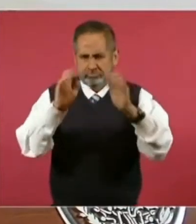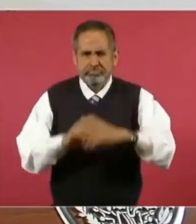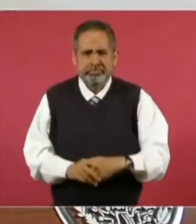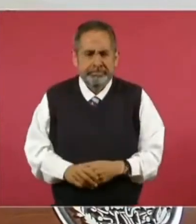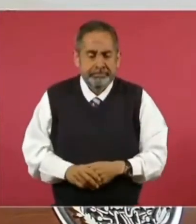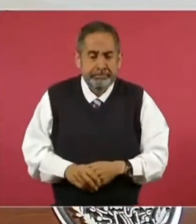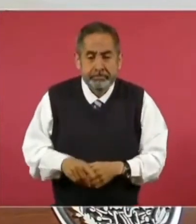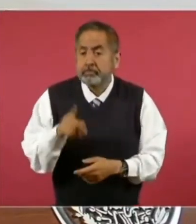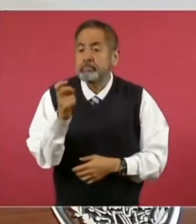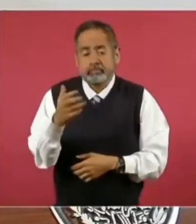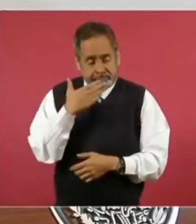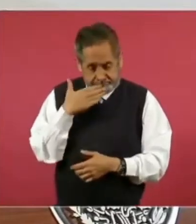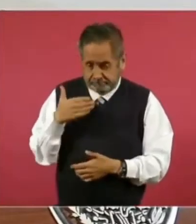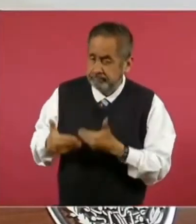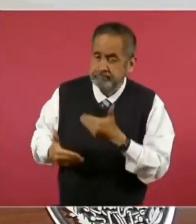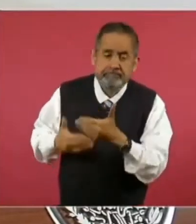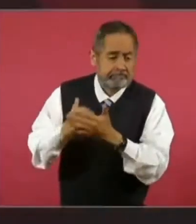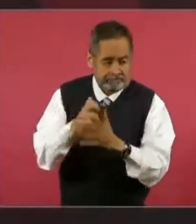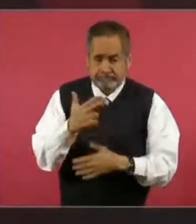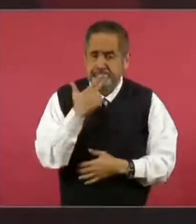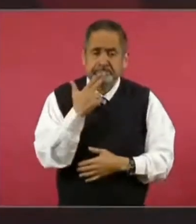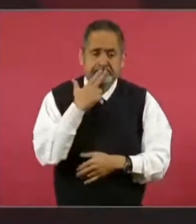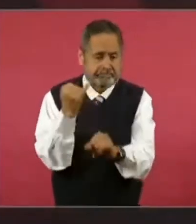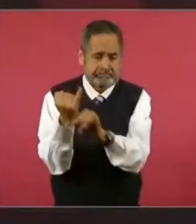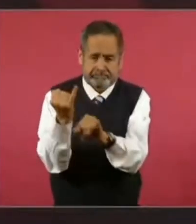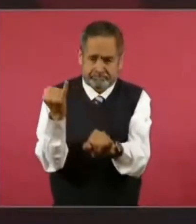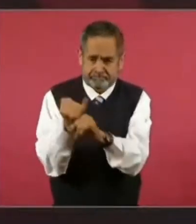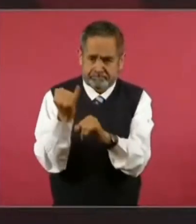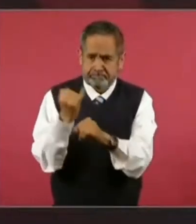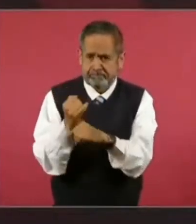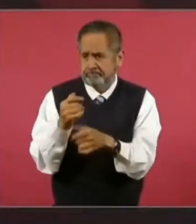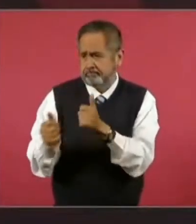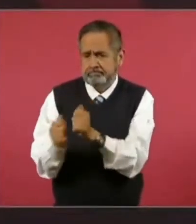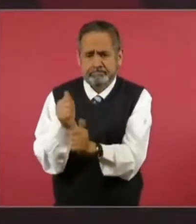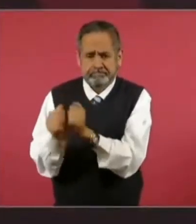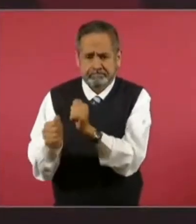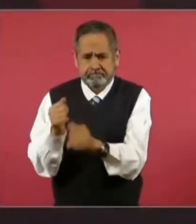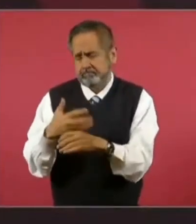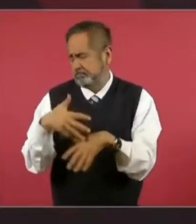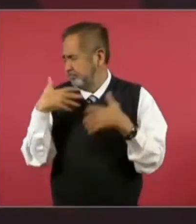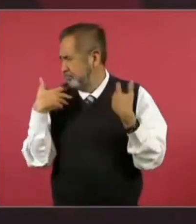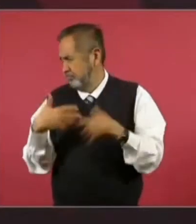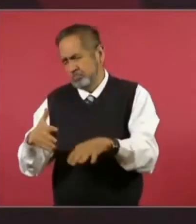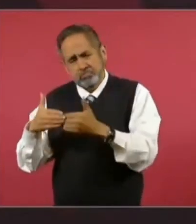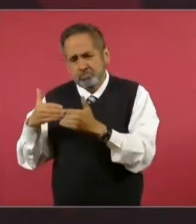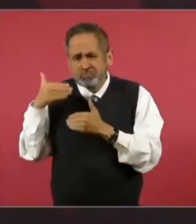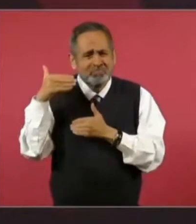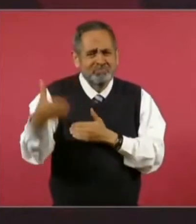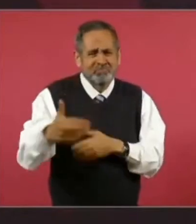Realmente fue un avance lo de las redes, lo del internet.